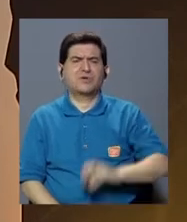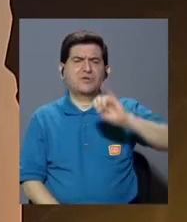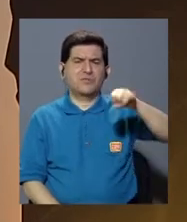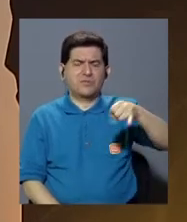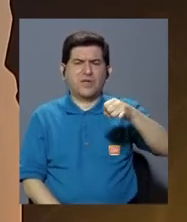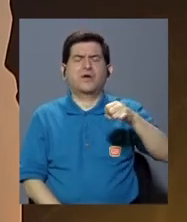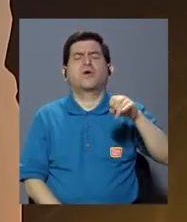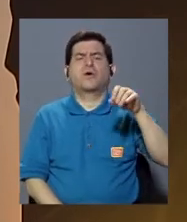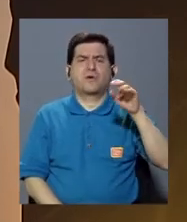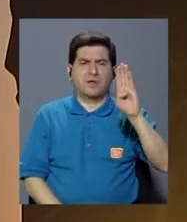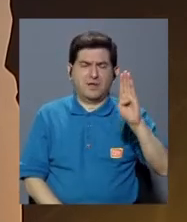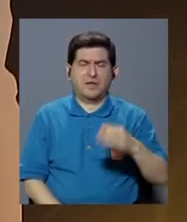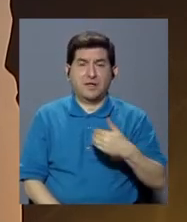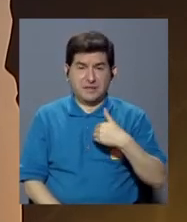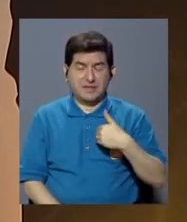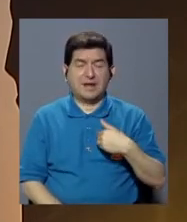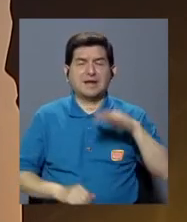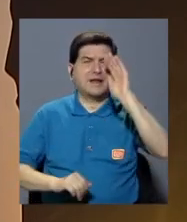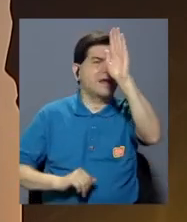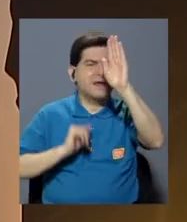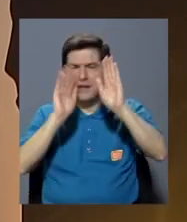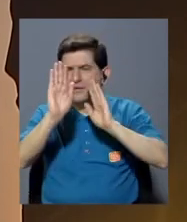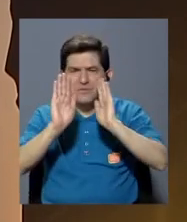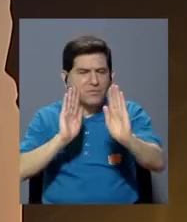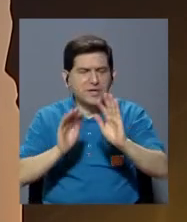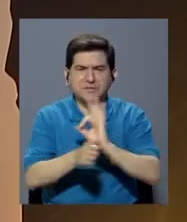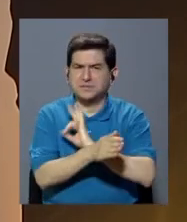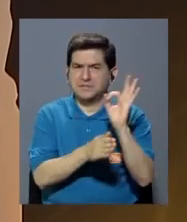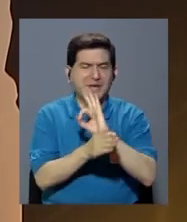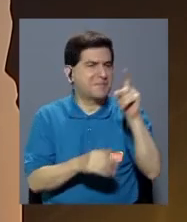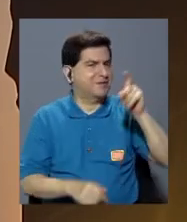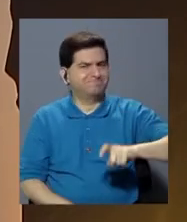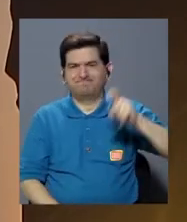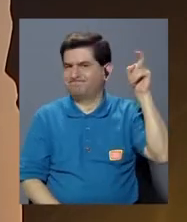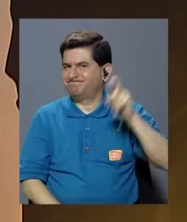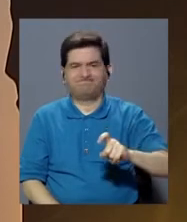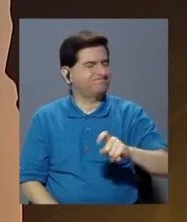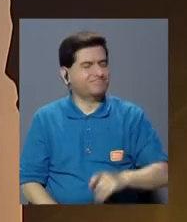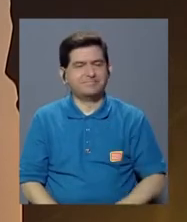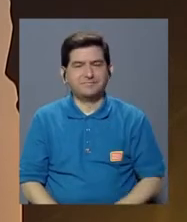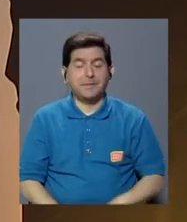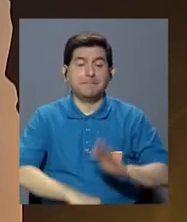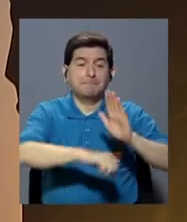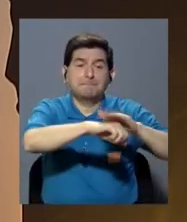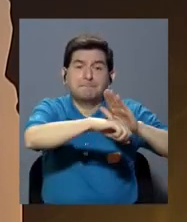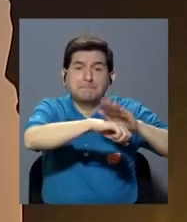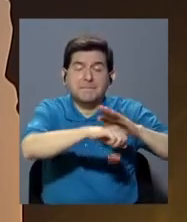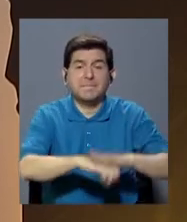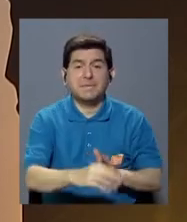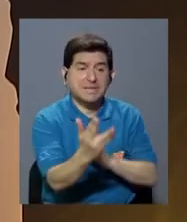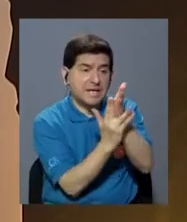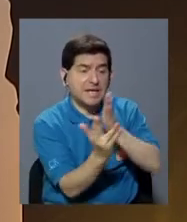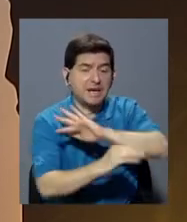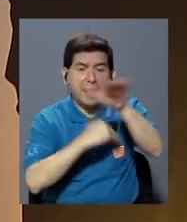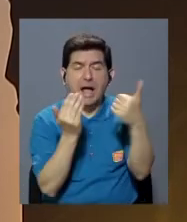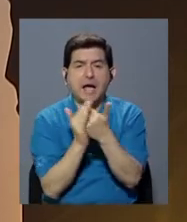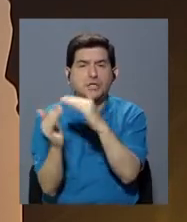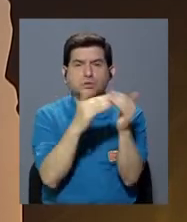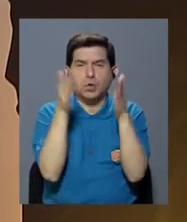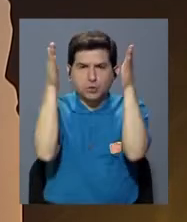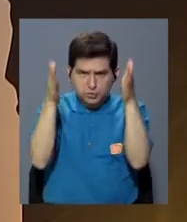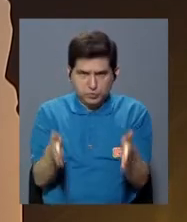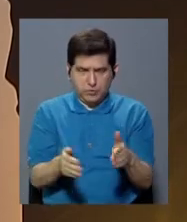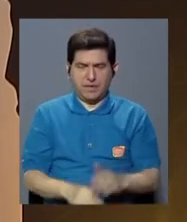Jorge. Tenemos todo un esquema de funcionamiento que no necesariamente hace posible o accesible a